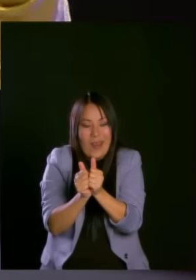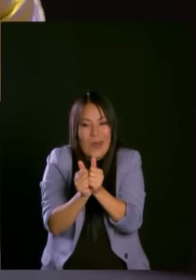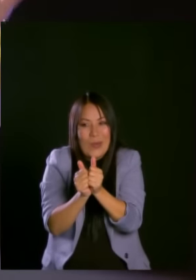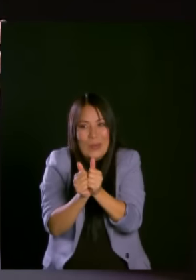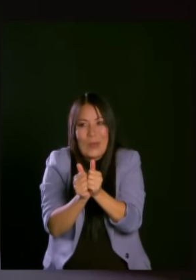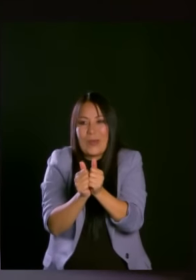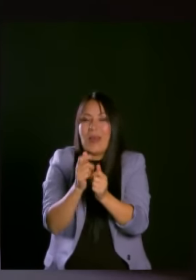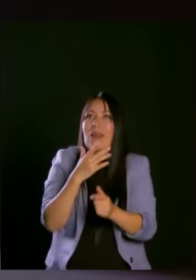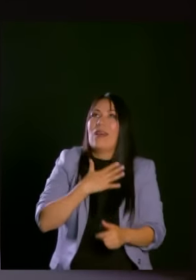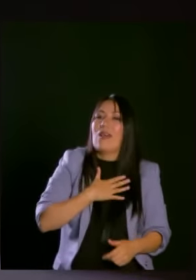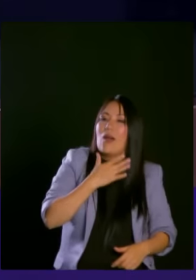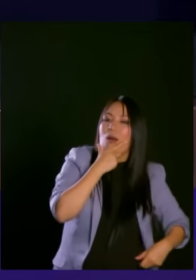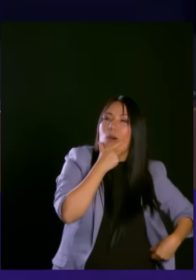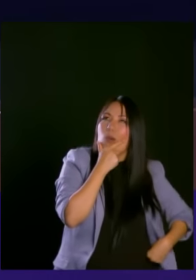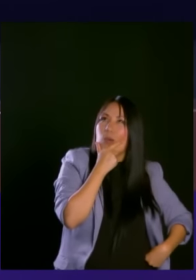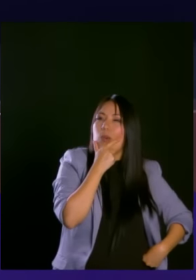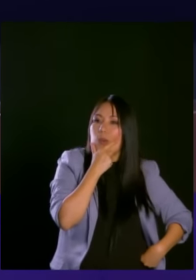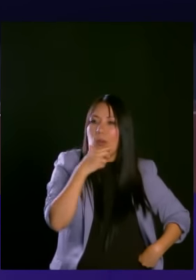hablando con Faraón,